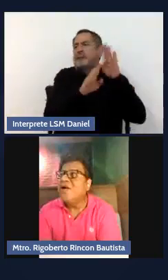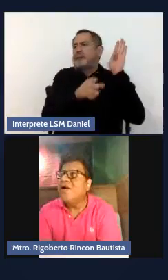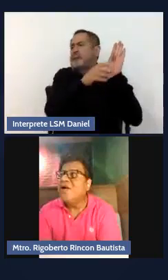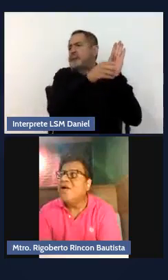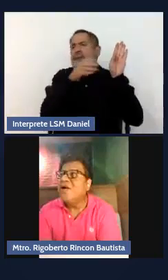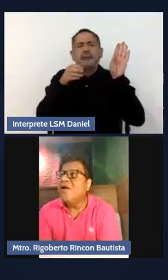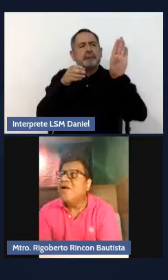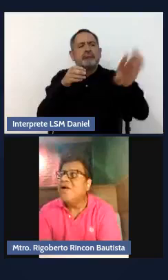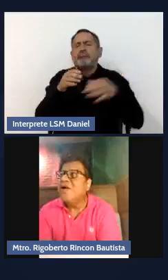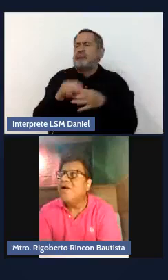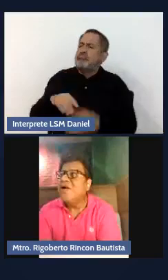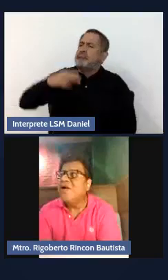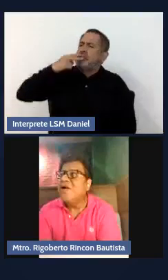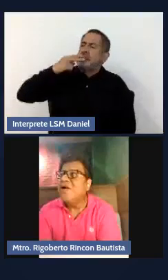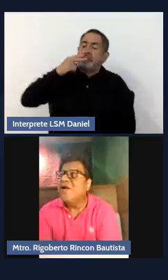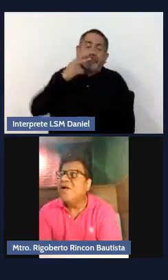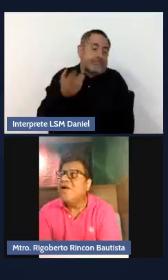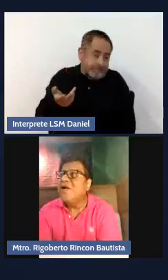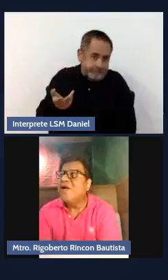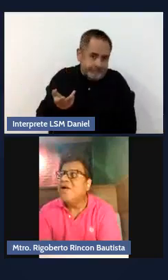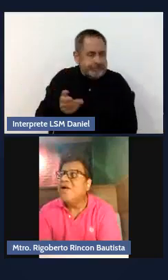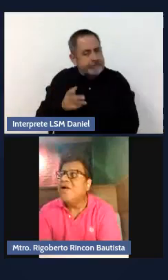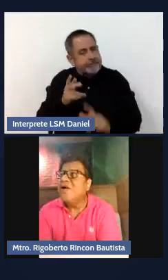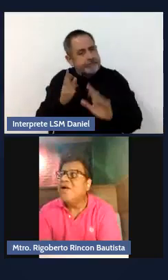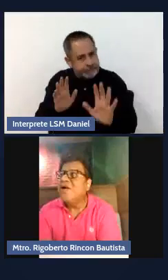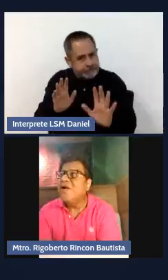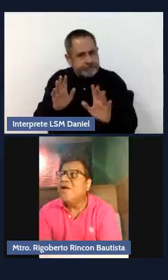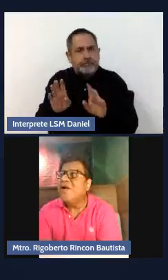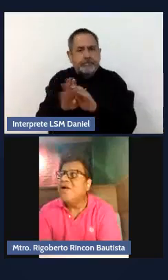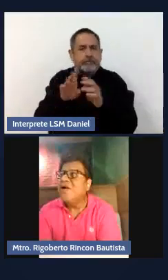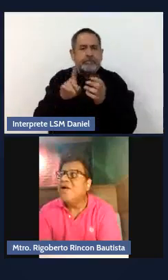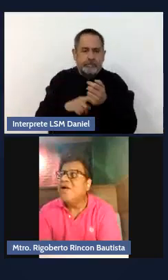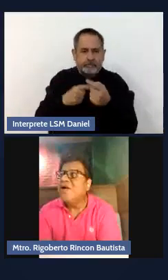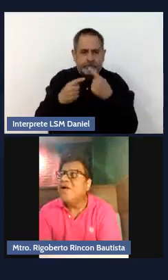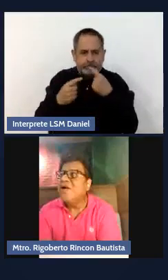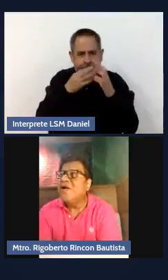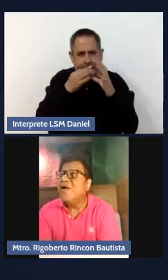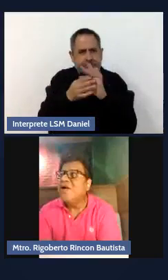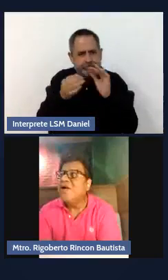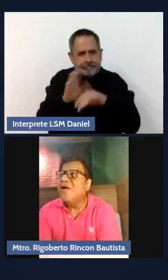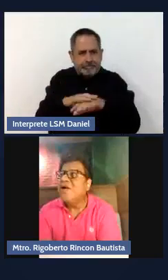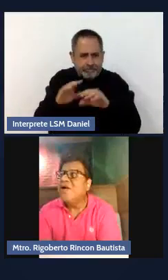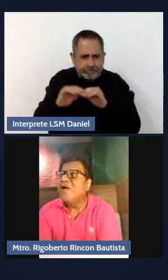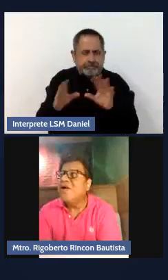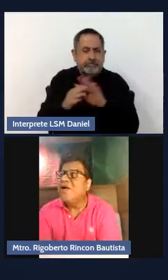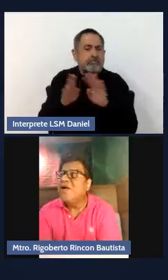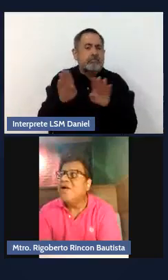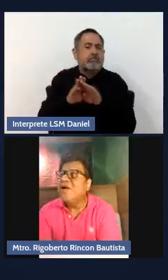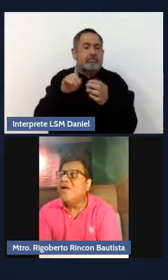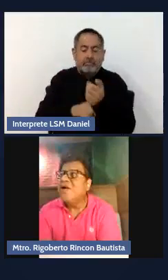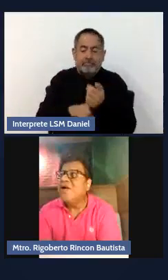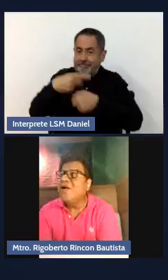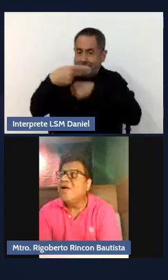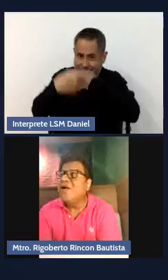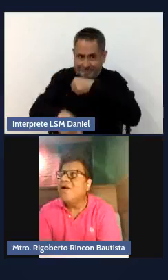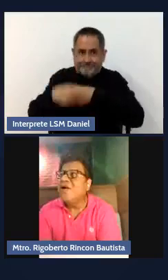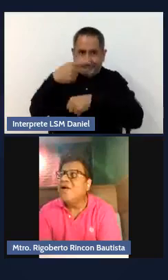características que tenemos. Pero vamos a ir enfocándonos y hablando un poco más sobre las